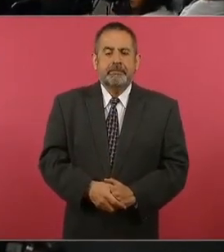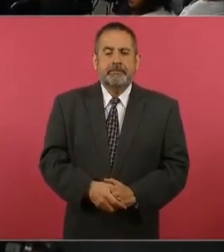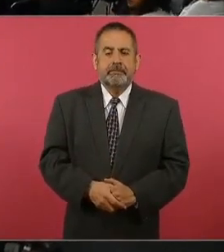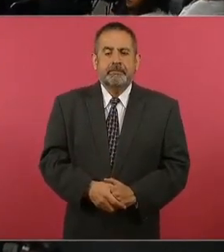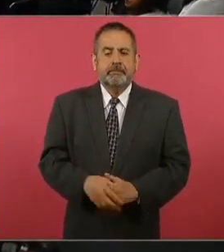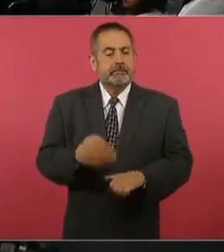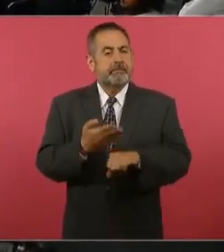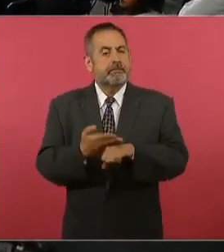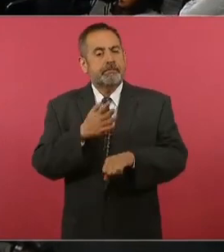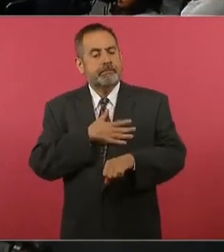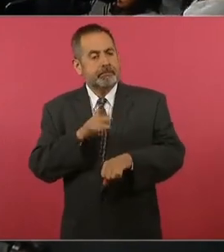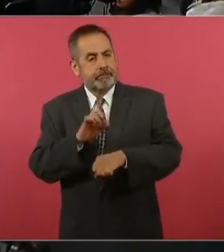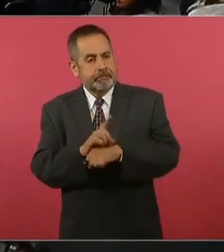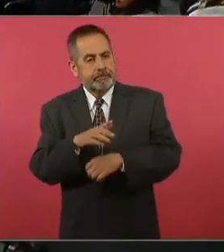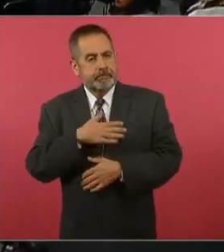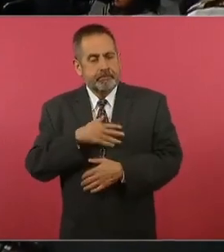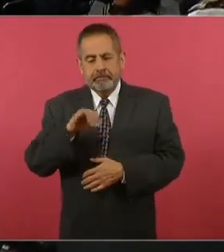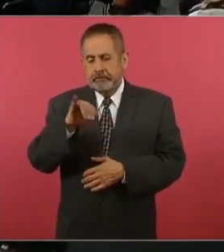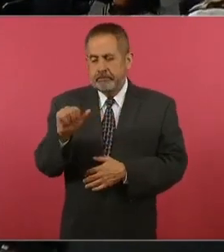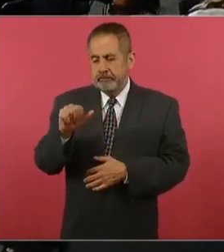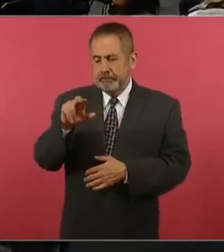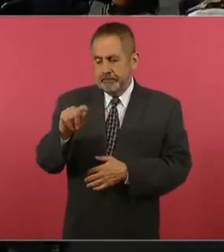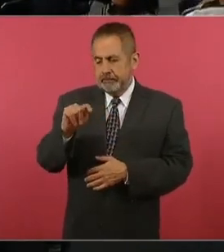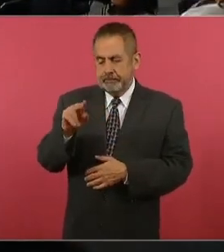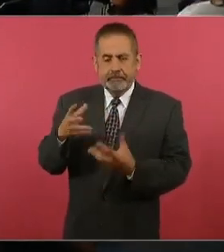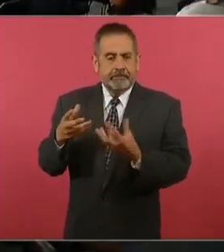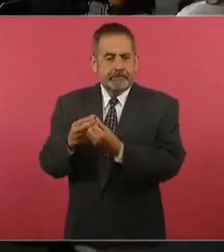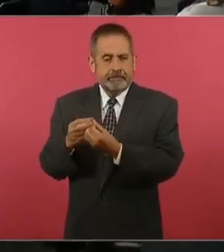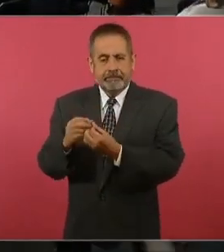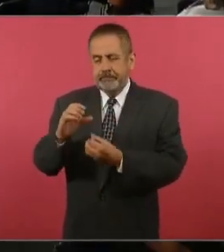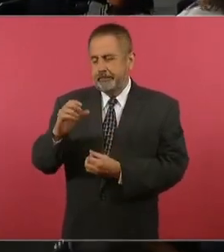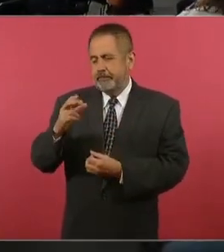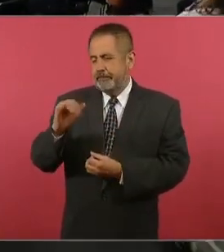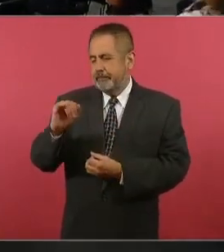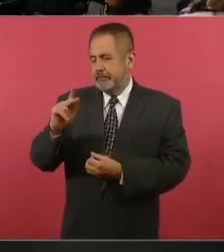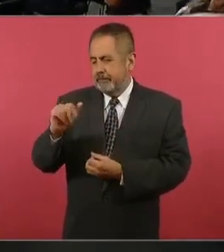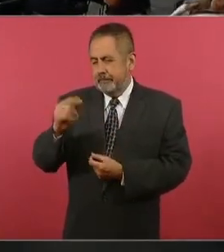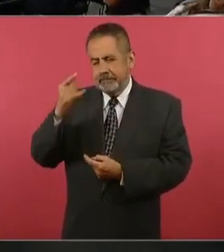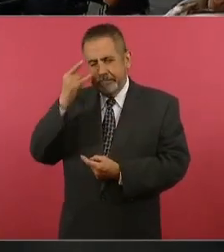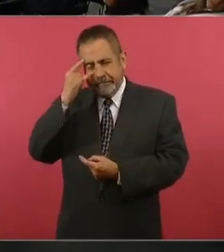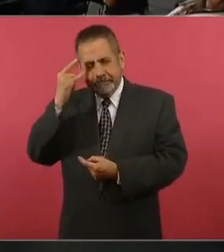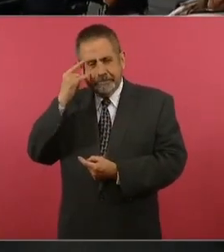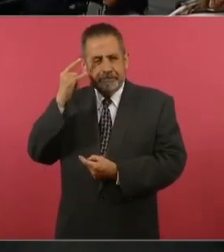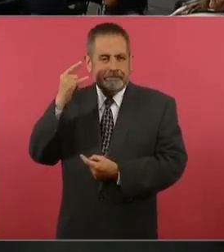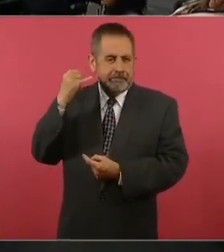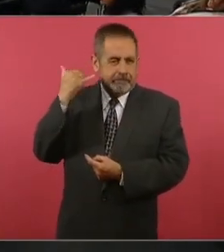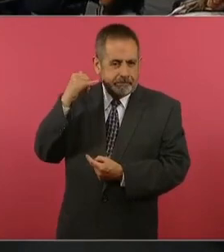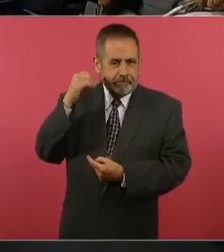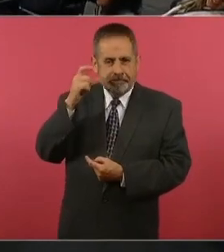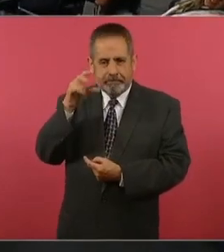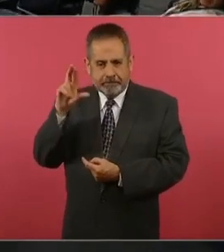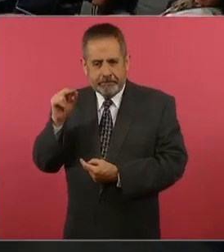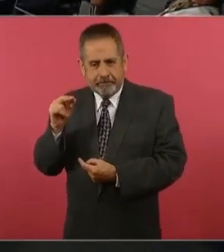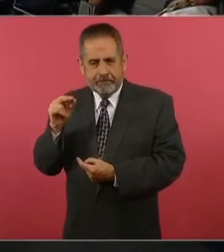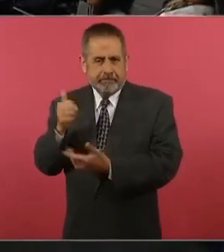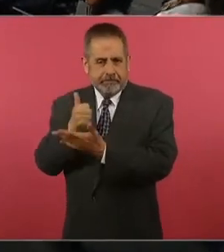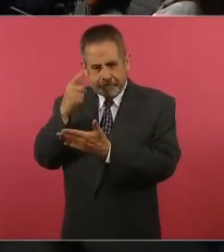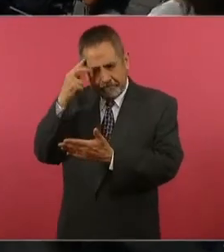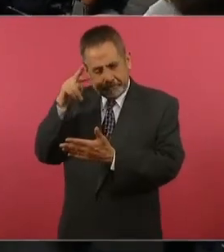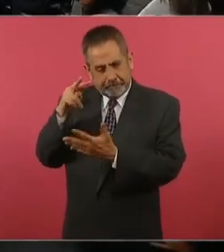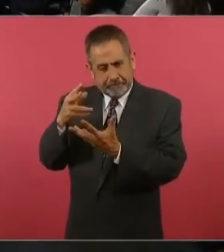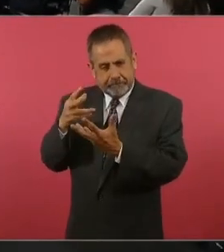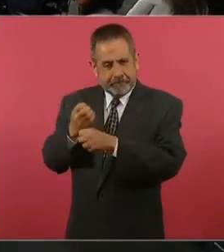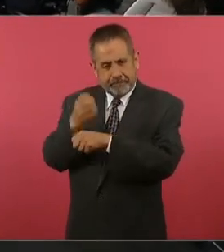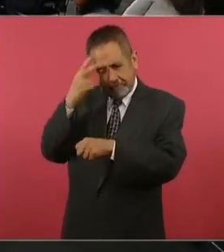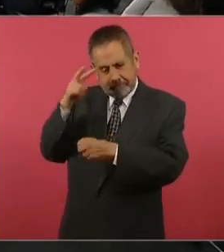Muy buenos días, señor presidente. Janet Galindo, de Grupo Transmedia La Chispa, Campeche, Tabasco, Yucatán, Quintana Roo, Ciudad de México,